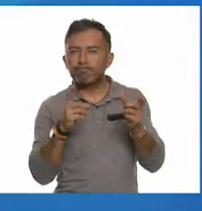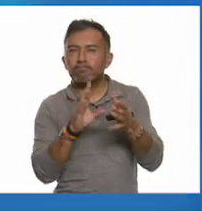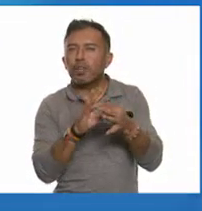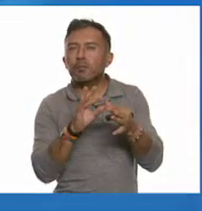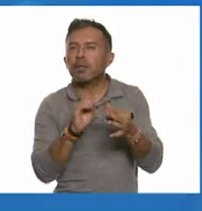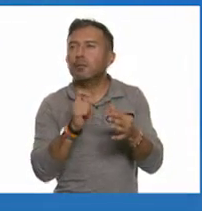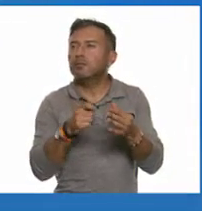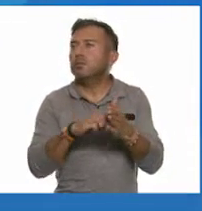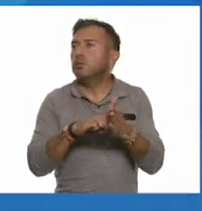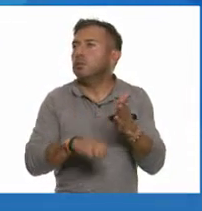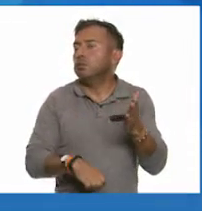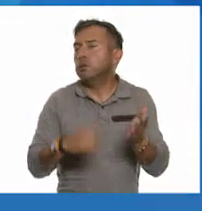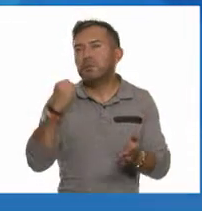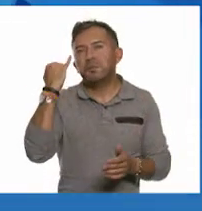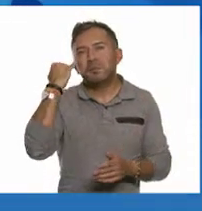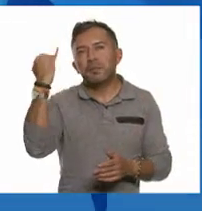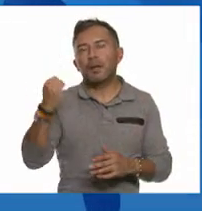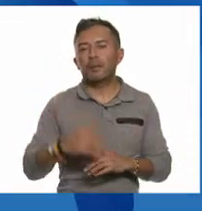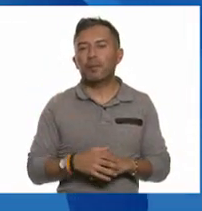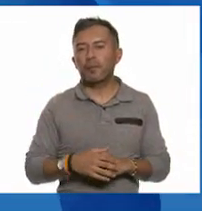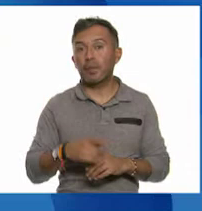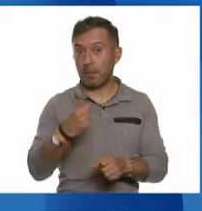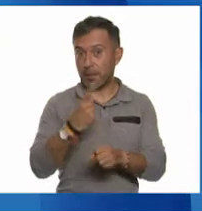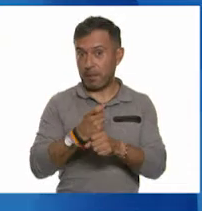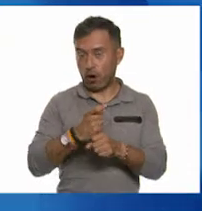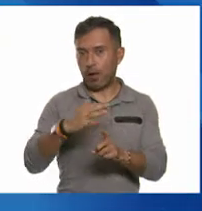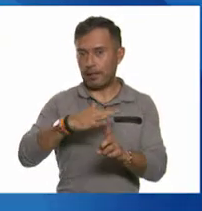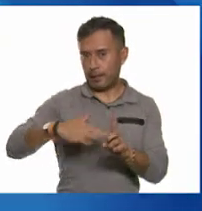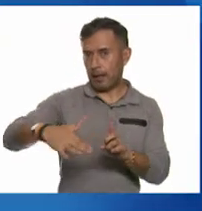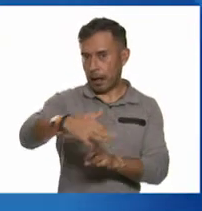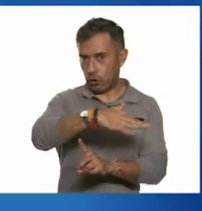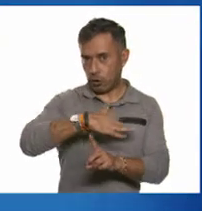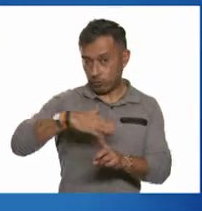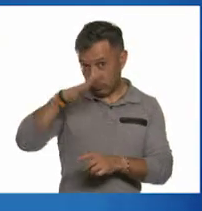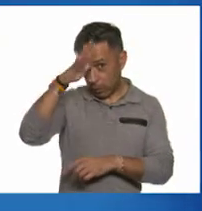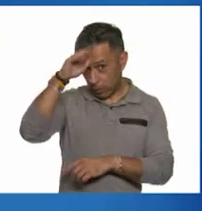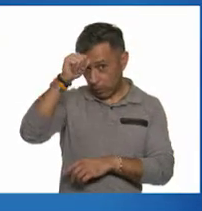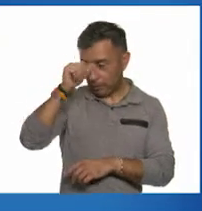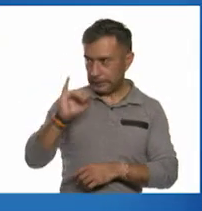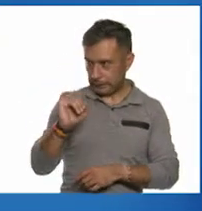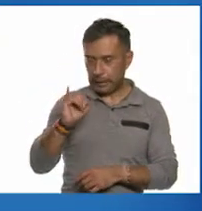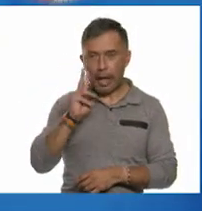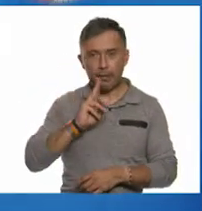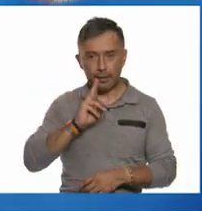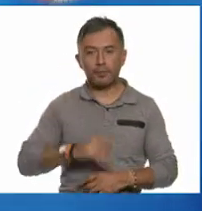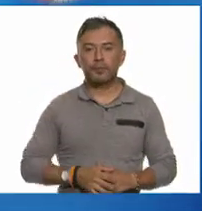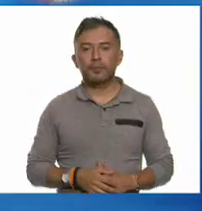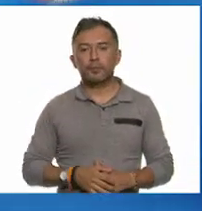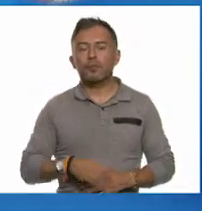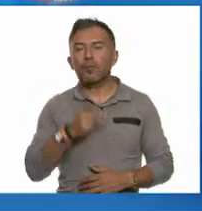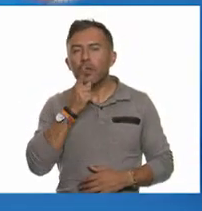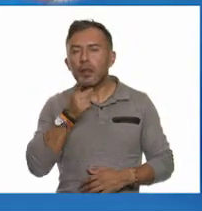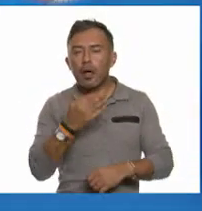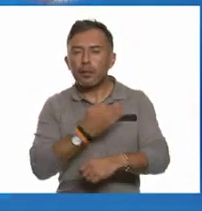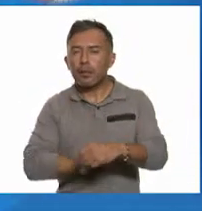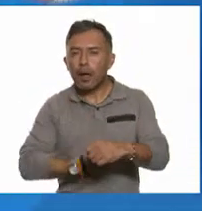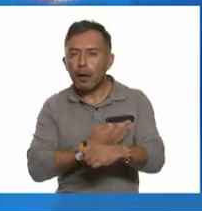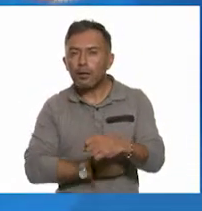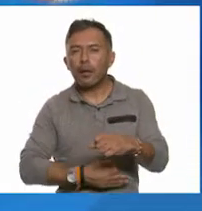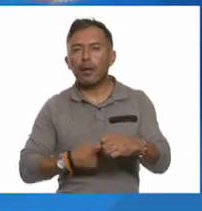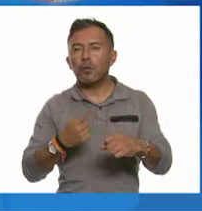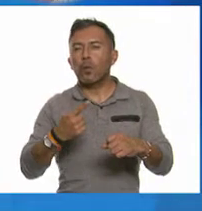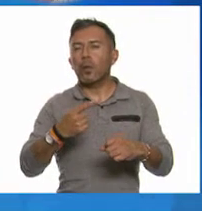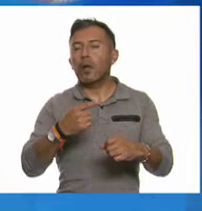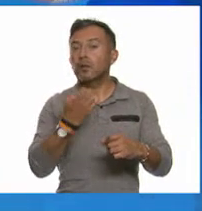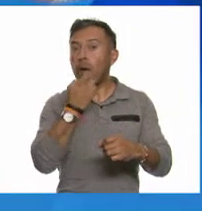por ejemplo, primero al escenario. ¿Te parece? Muy bien. A ver, dice así. Todas las tardes al volver